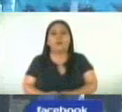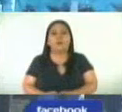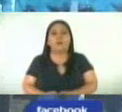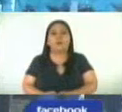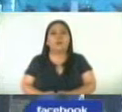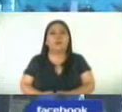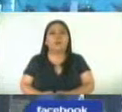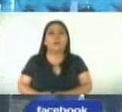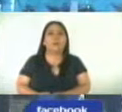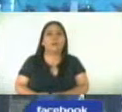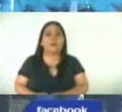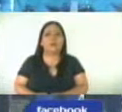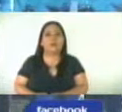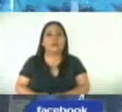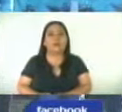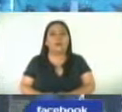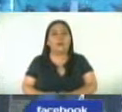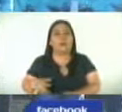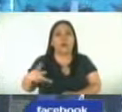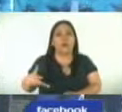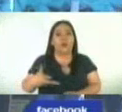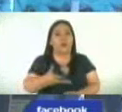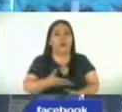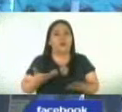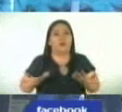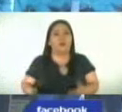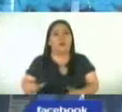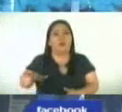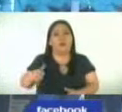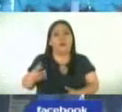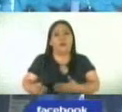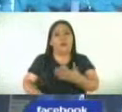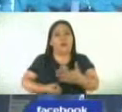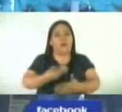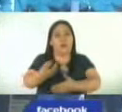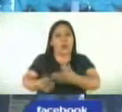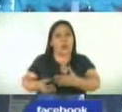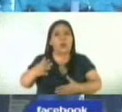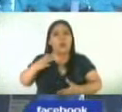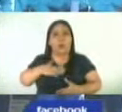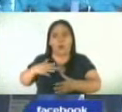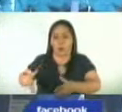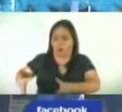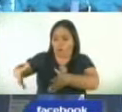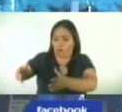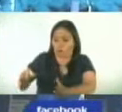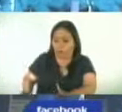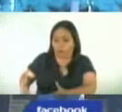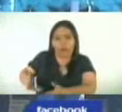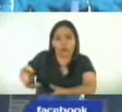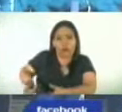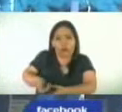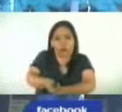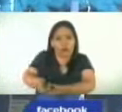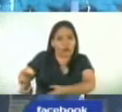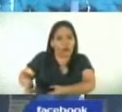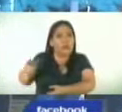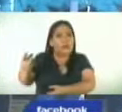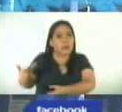Hemos incorporado también nueva tecnología, tenemos algunas bombas que son más modernas y trabajan no